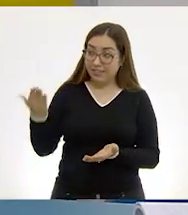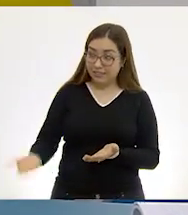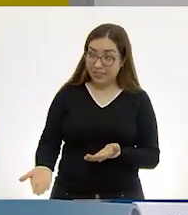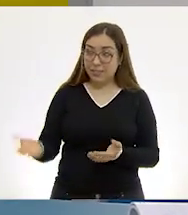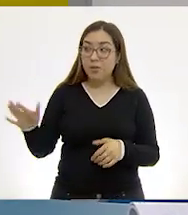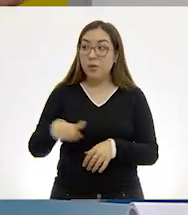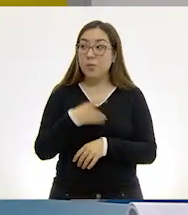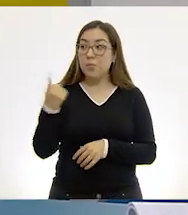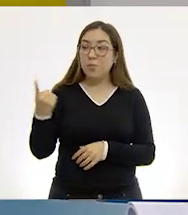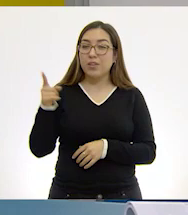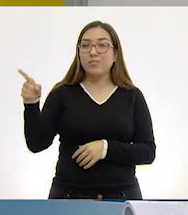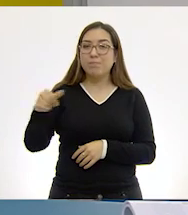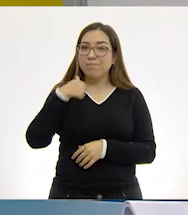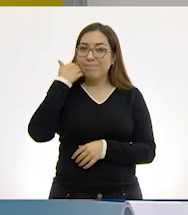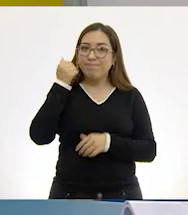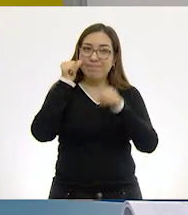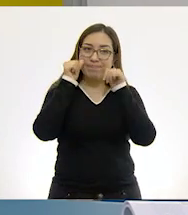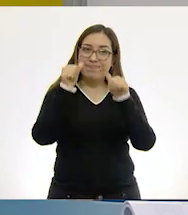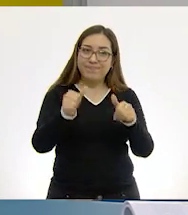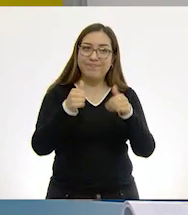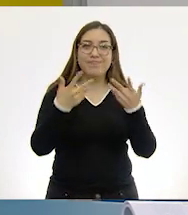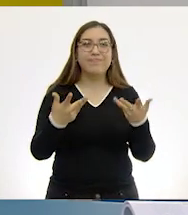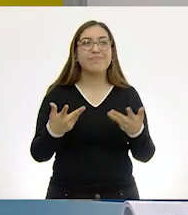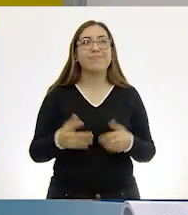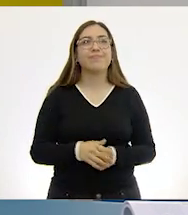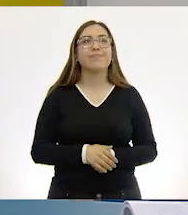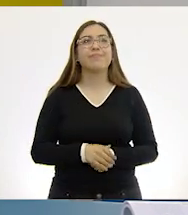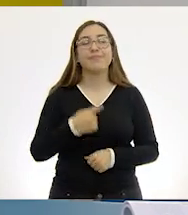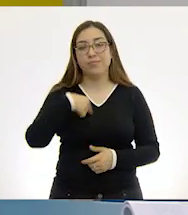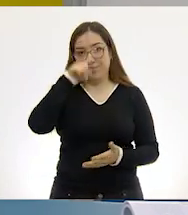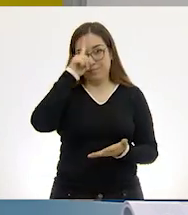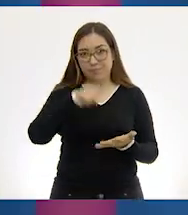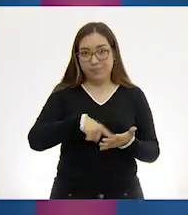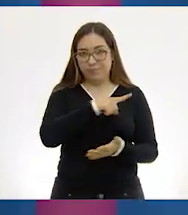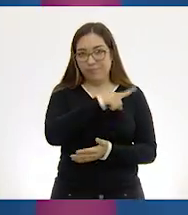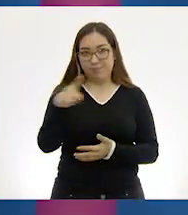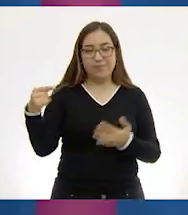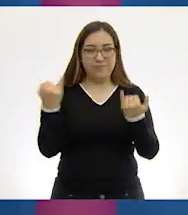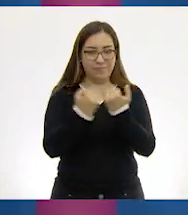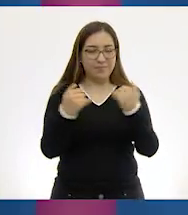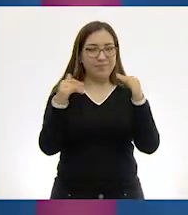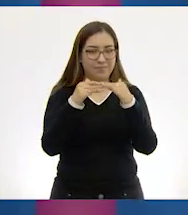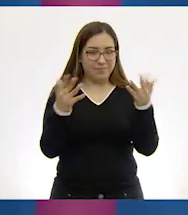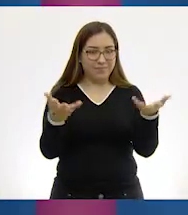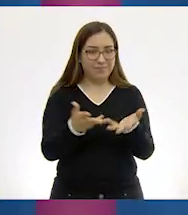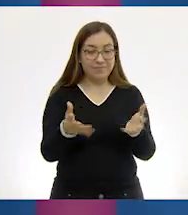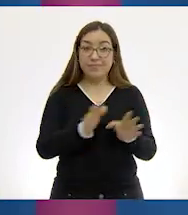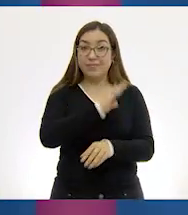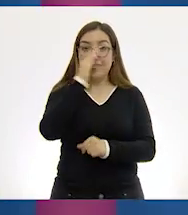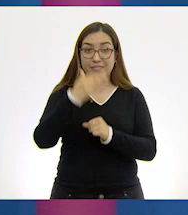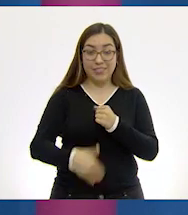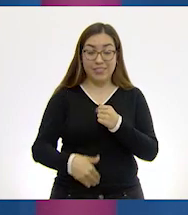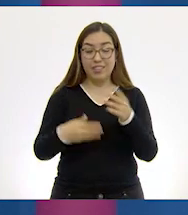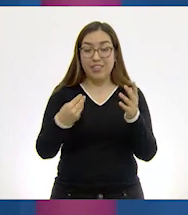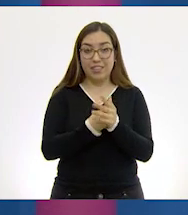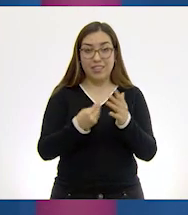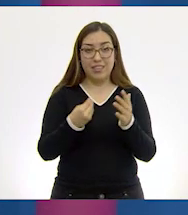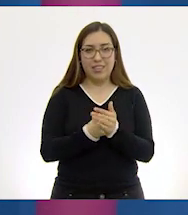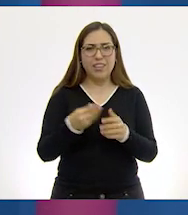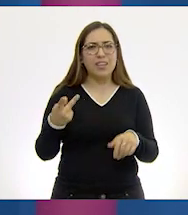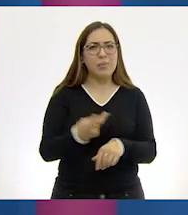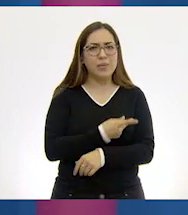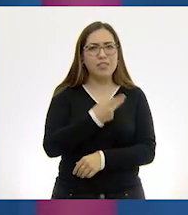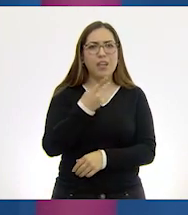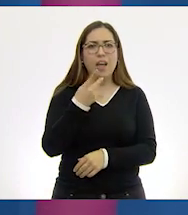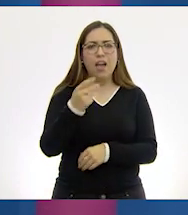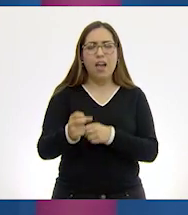por prestarte a hacer tu casa y llévenlo a cabo ustedes también en casa, chicos. Hemos terminado con causa de la extinción de los